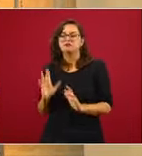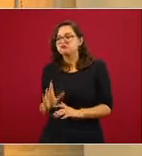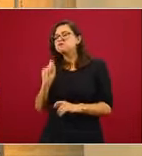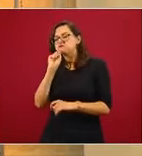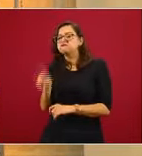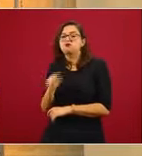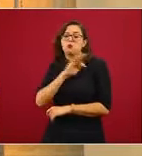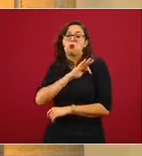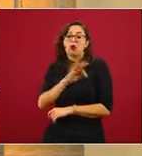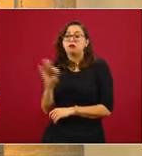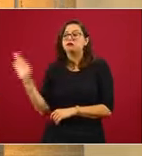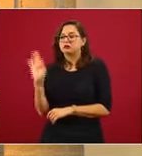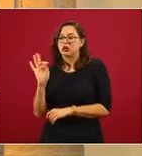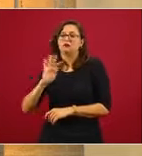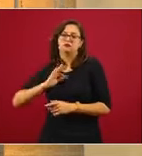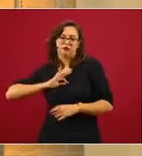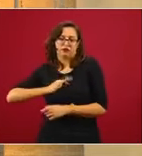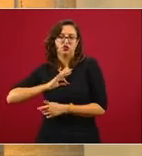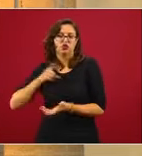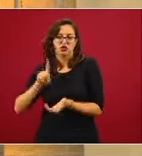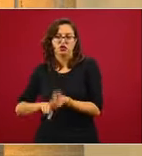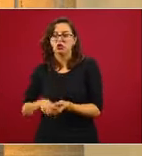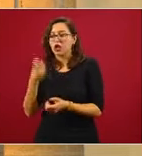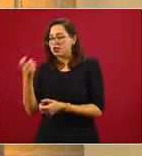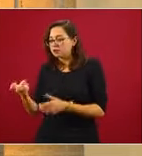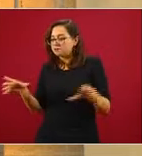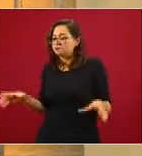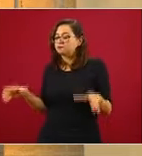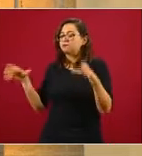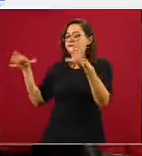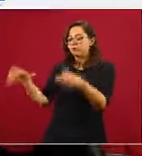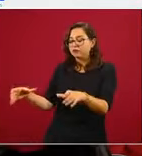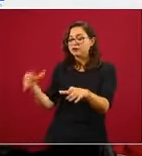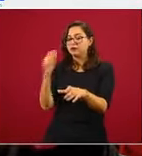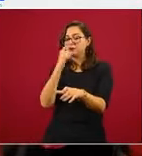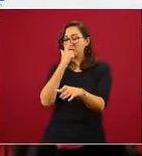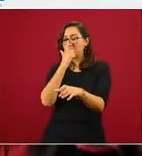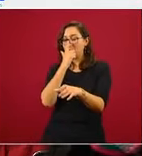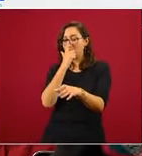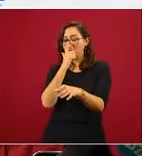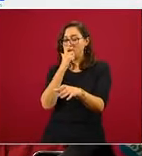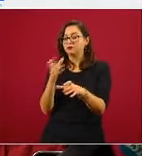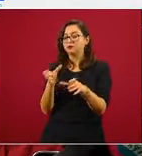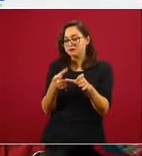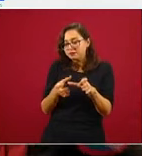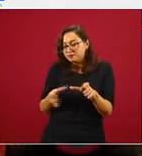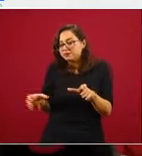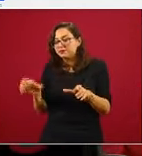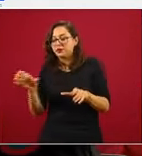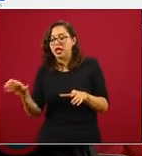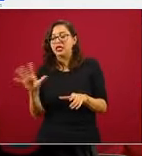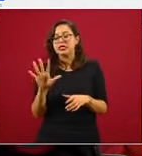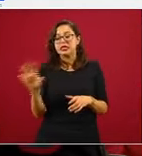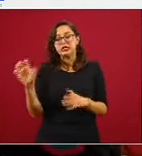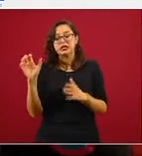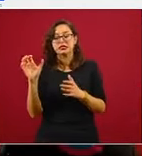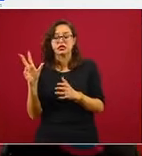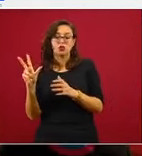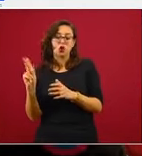la enfermedad respiratoria. Es así que por este mecanismo hemos obtenido ya